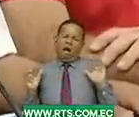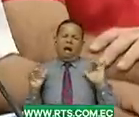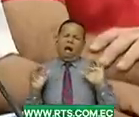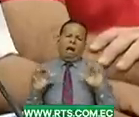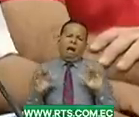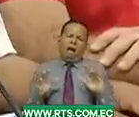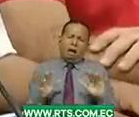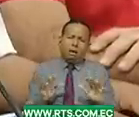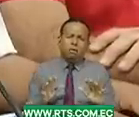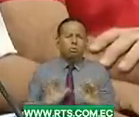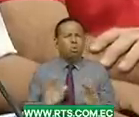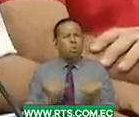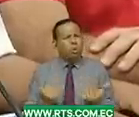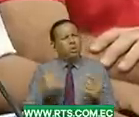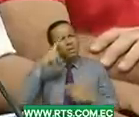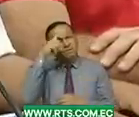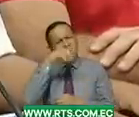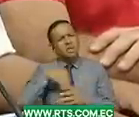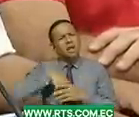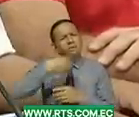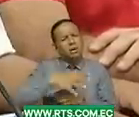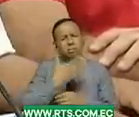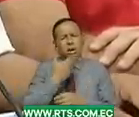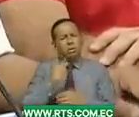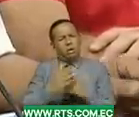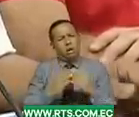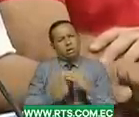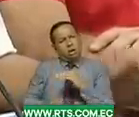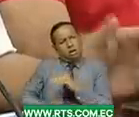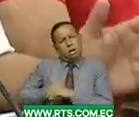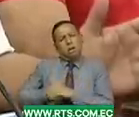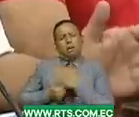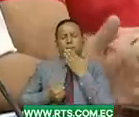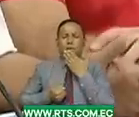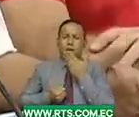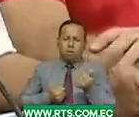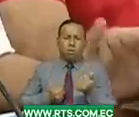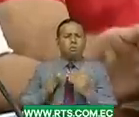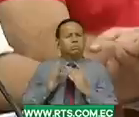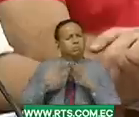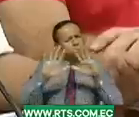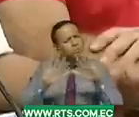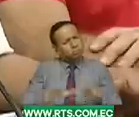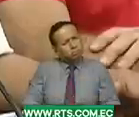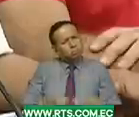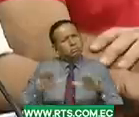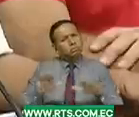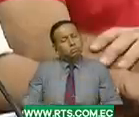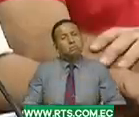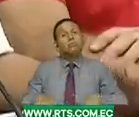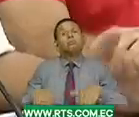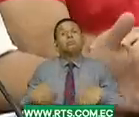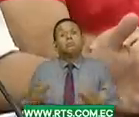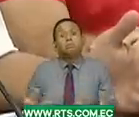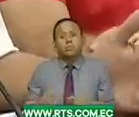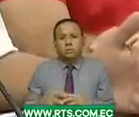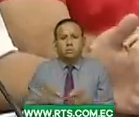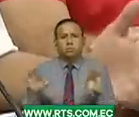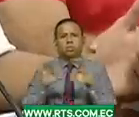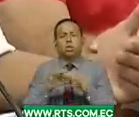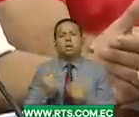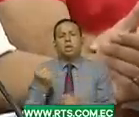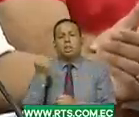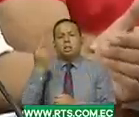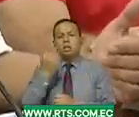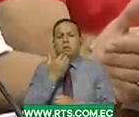menos favorables. Entonces, una vez más, guardar la calma y debemos entender cómo funciona esto,